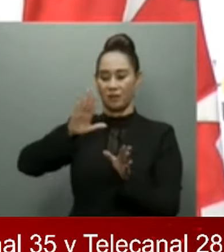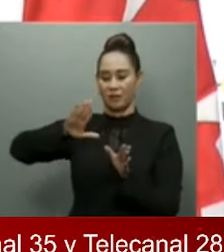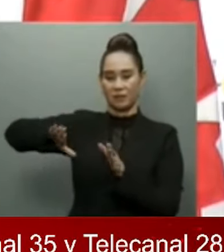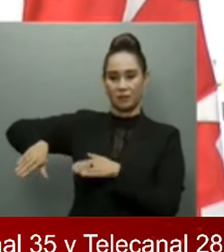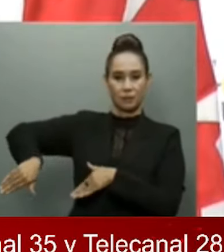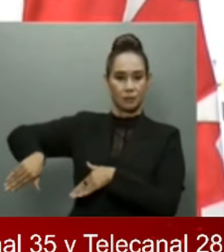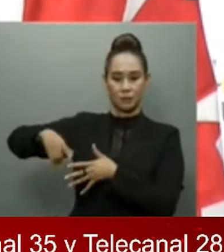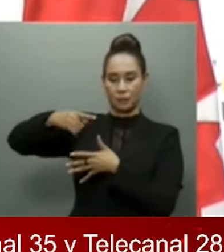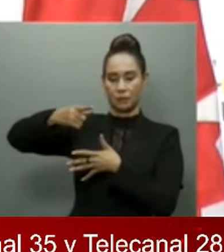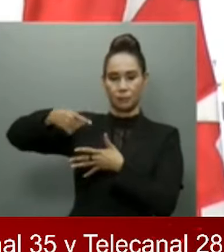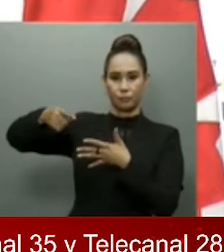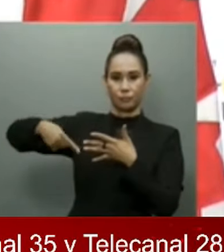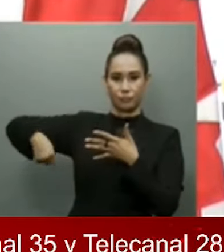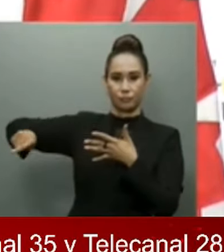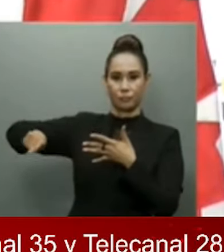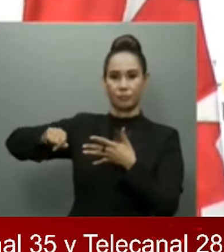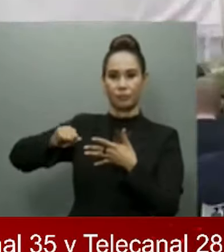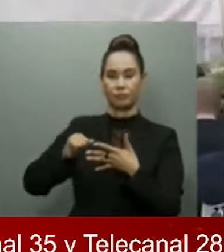todos los aspectos.